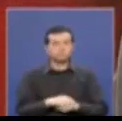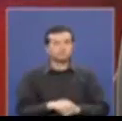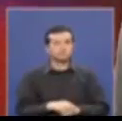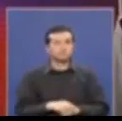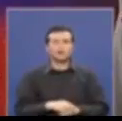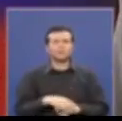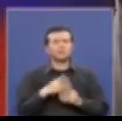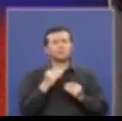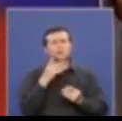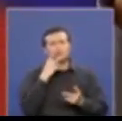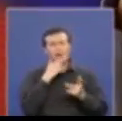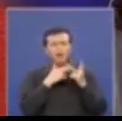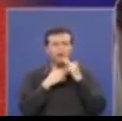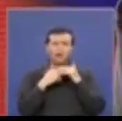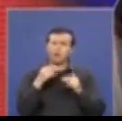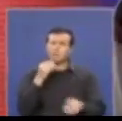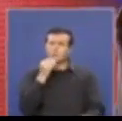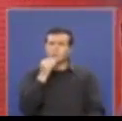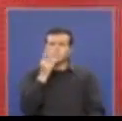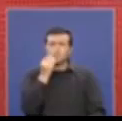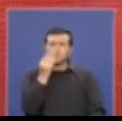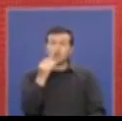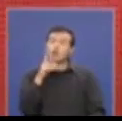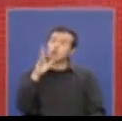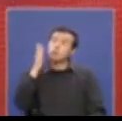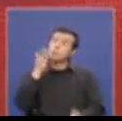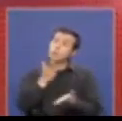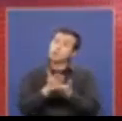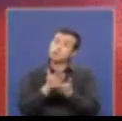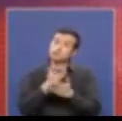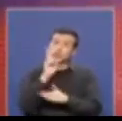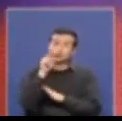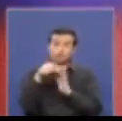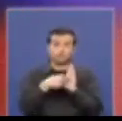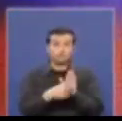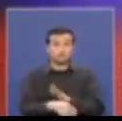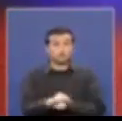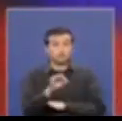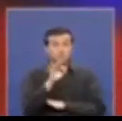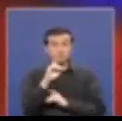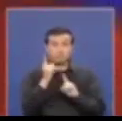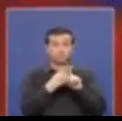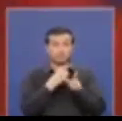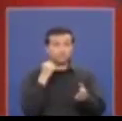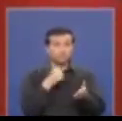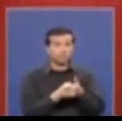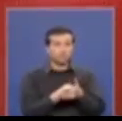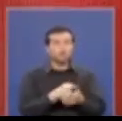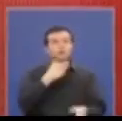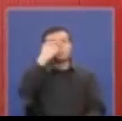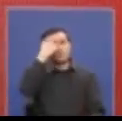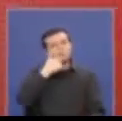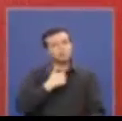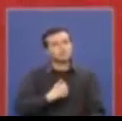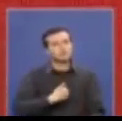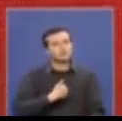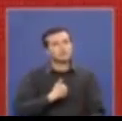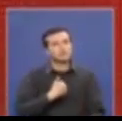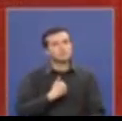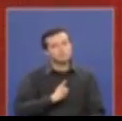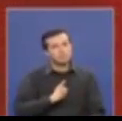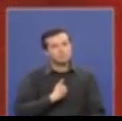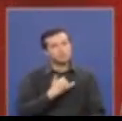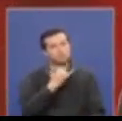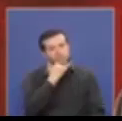las tonterías que decís, ¿y por qué no pararon el vuelo de los helicópteros en el 2009 cuando se estrelló justamente el primero? Porque fue falla humana, pues no fue falla